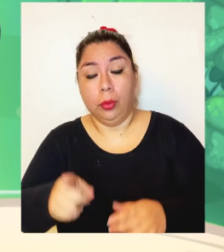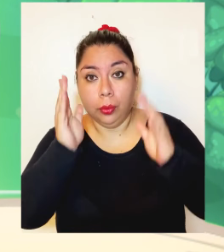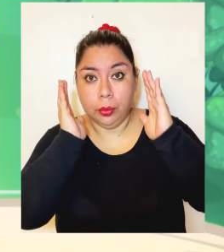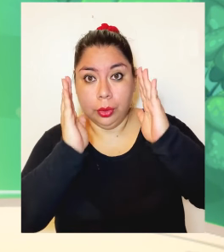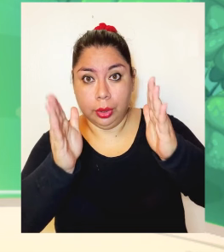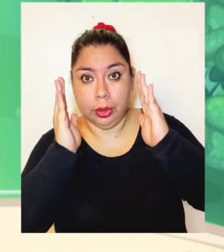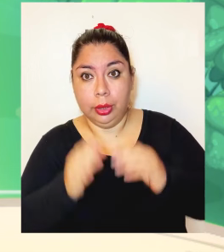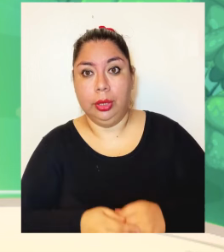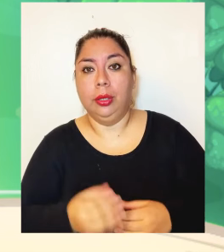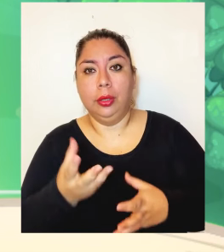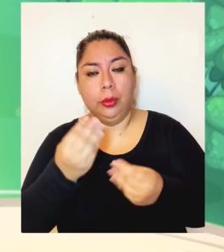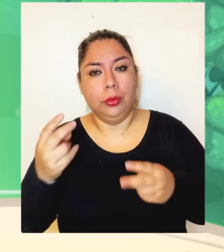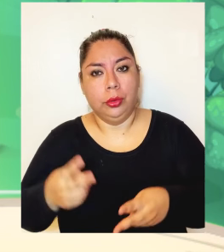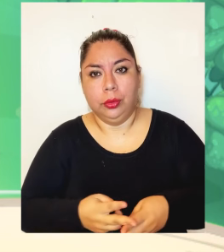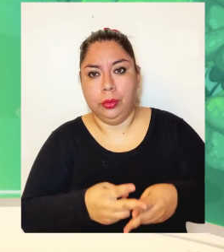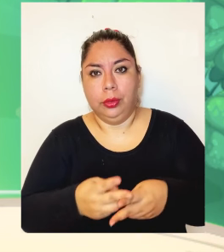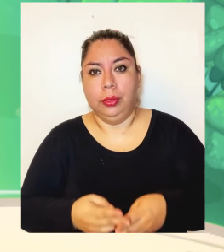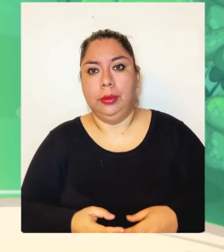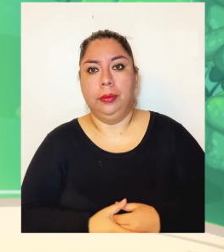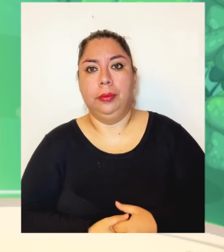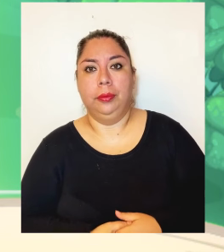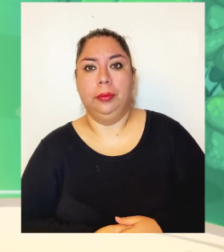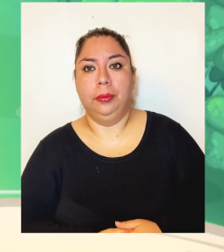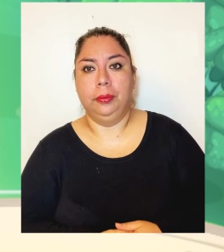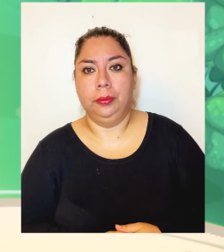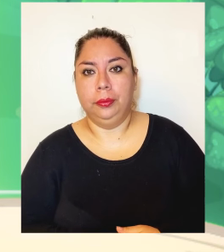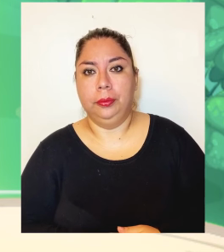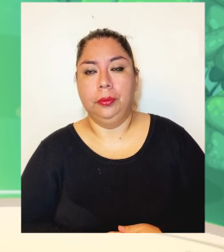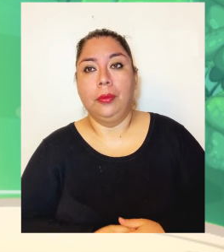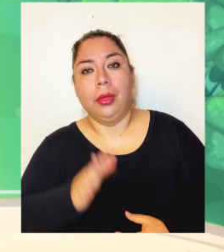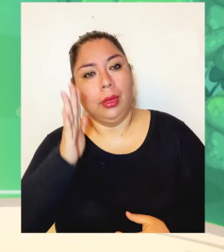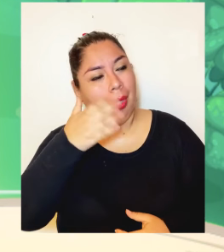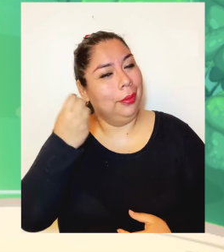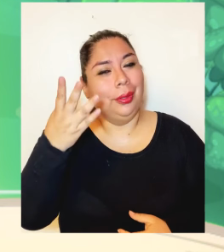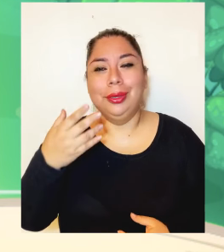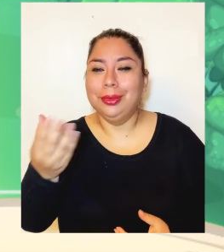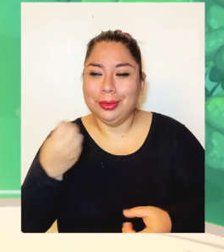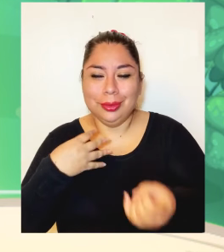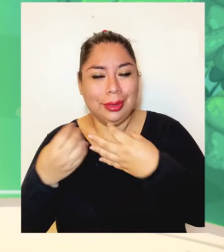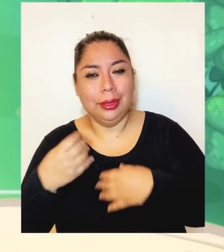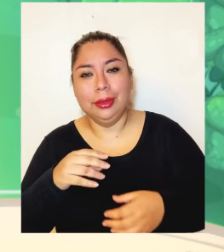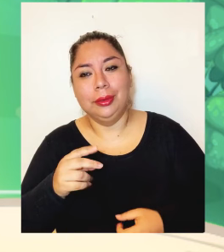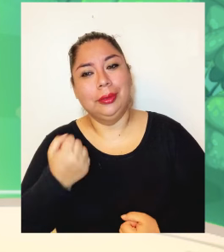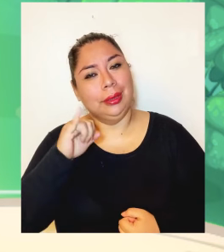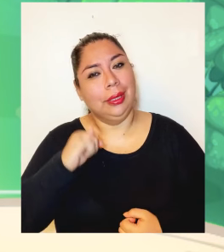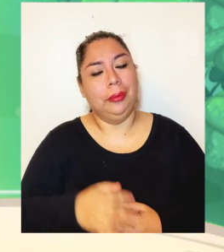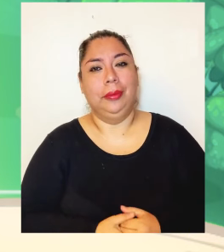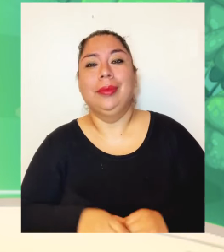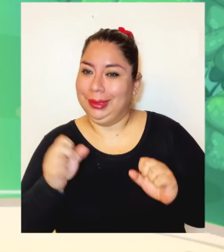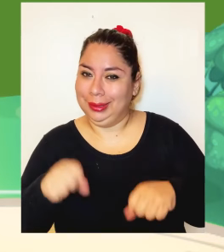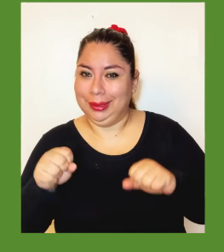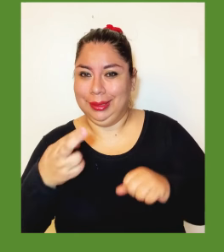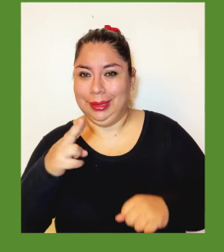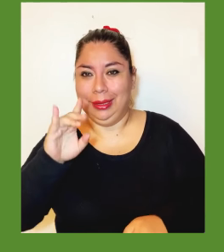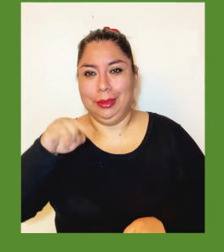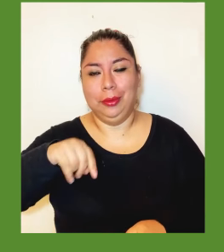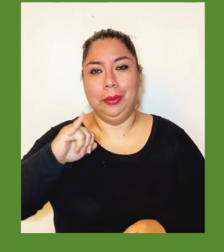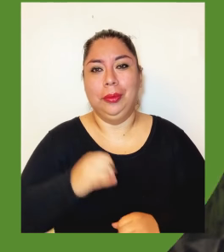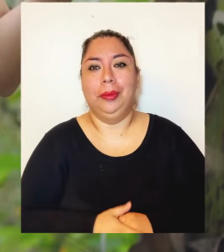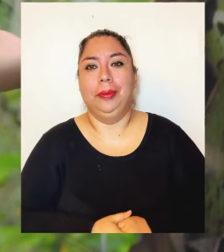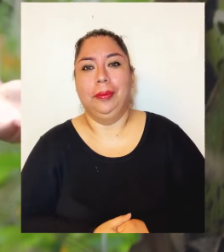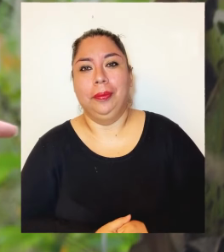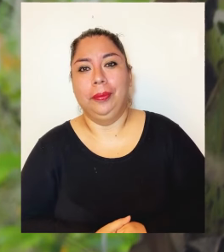mucho cuidado. ¡Qué bonito cuento, Sammy! Sí, Rumi.